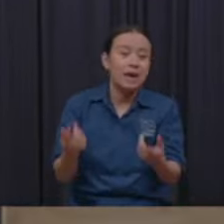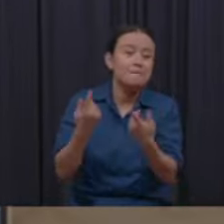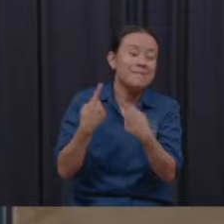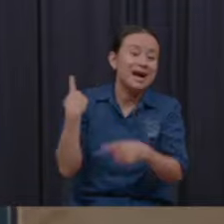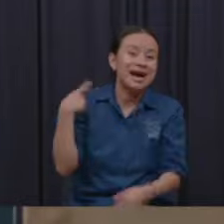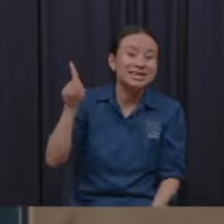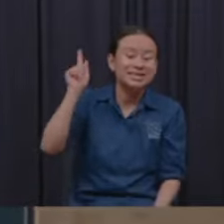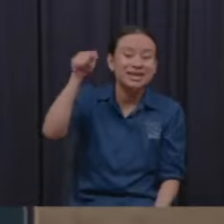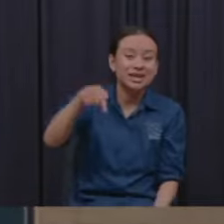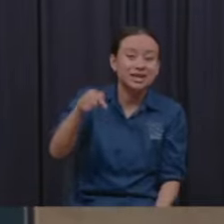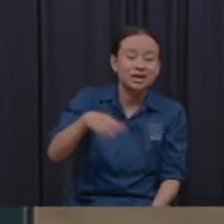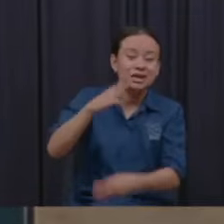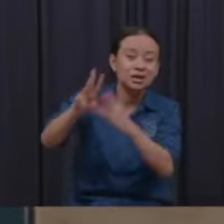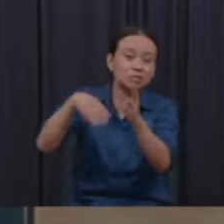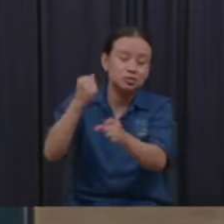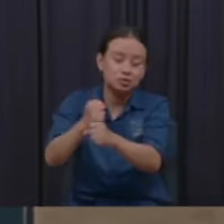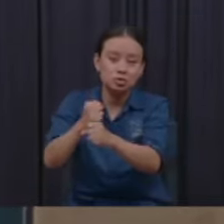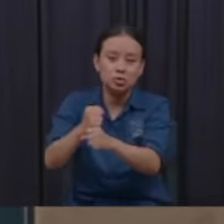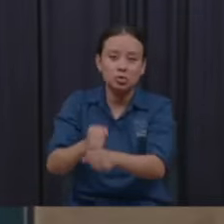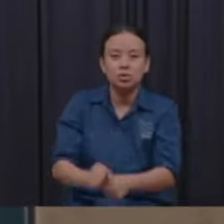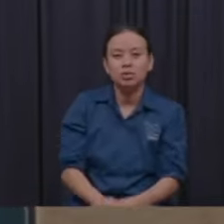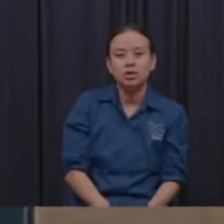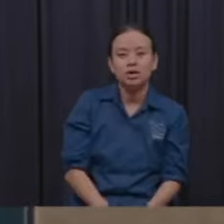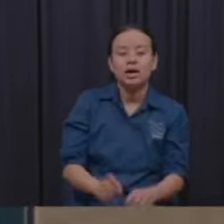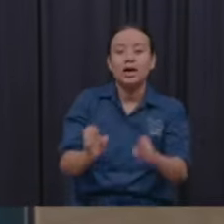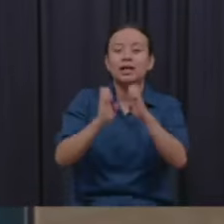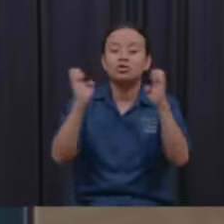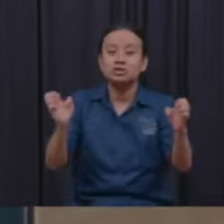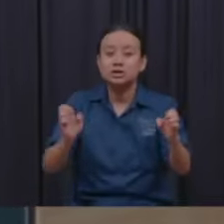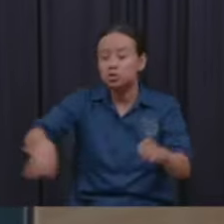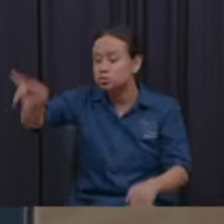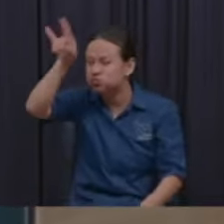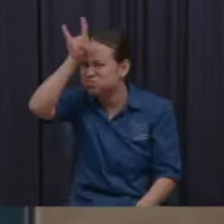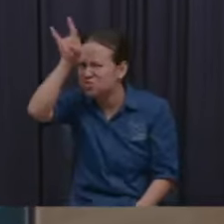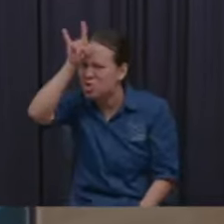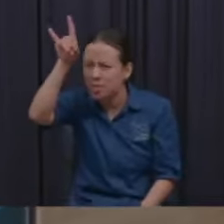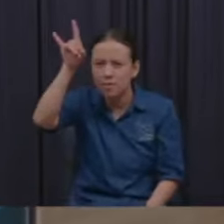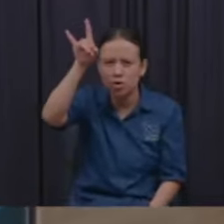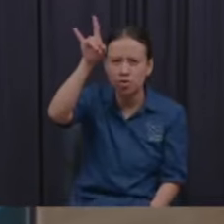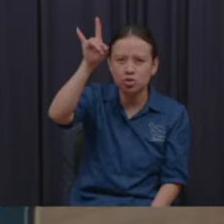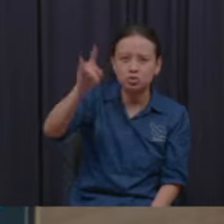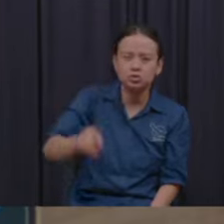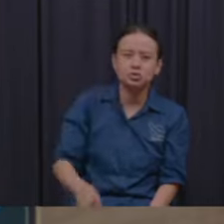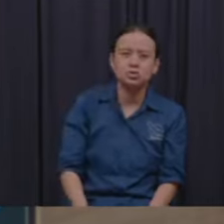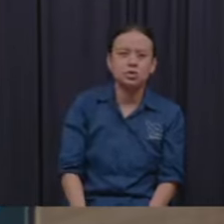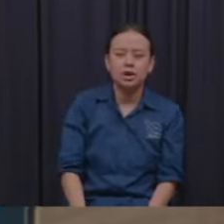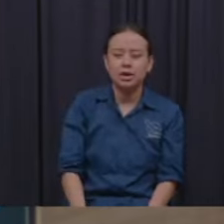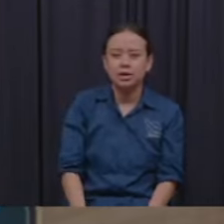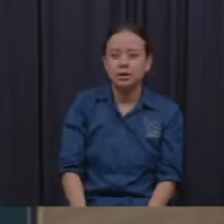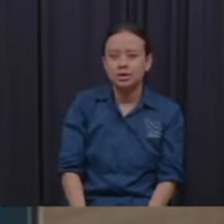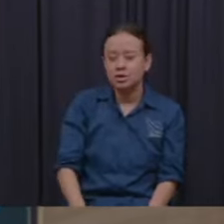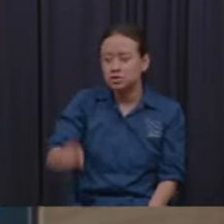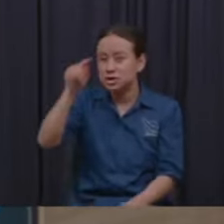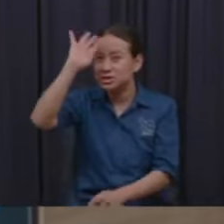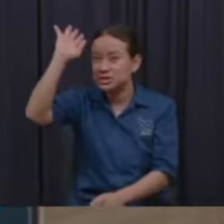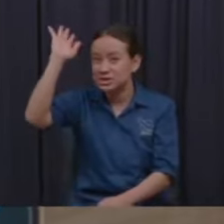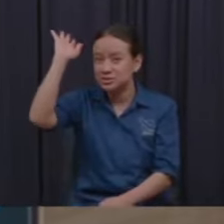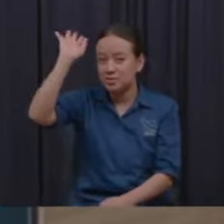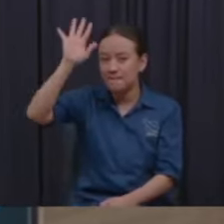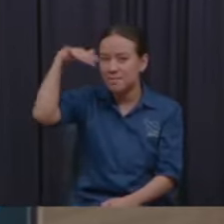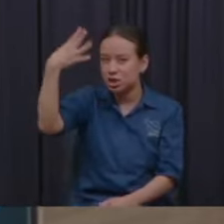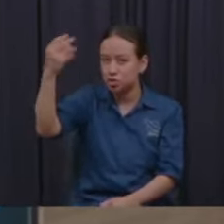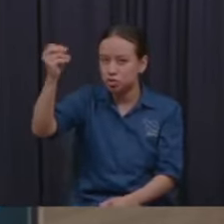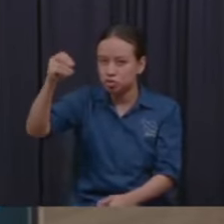y que ven aumento la iniquidad, también los demonios, el apóstol nos ha explicado, ¿verdad? Los espíritus inmundos,